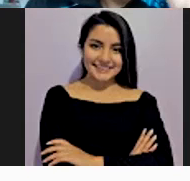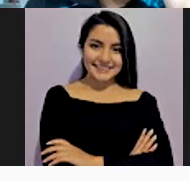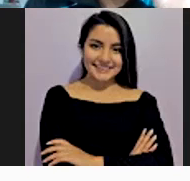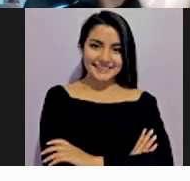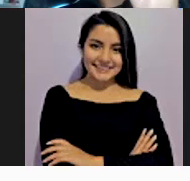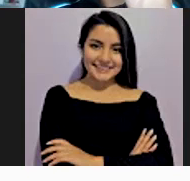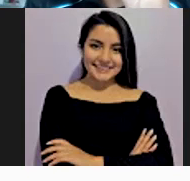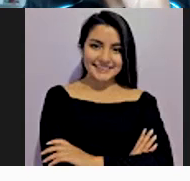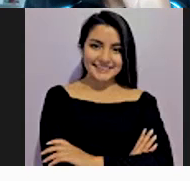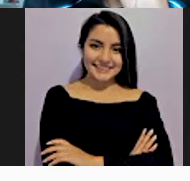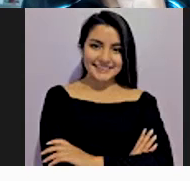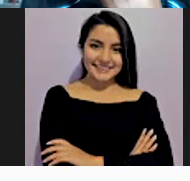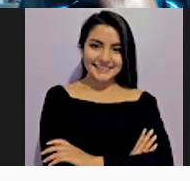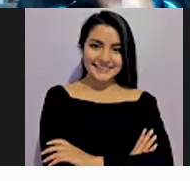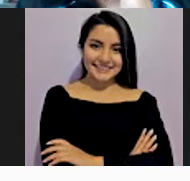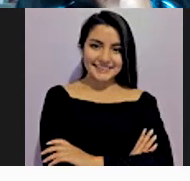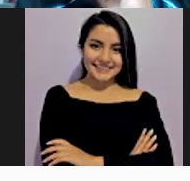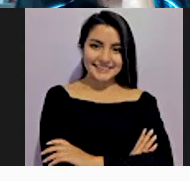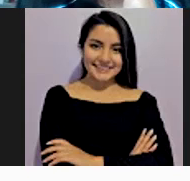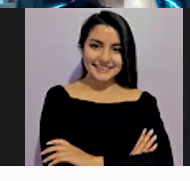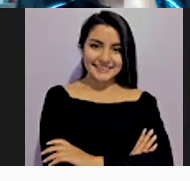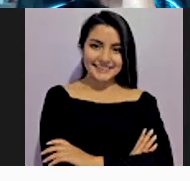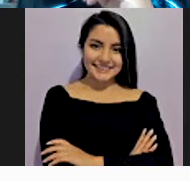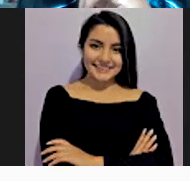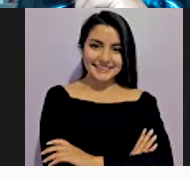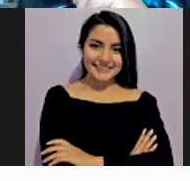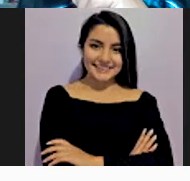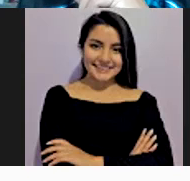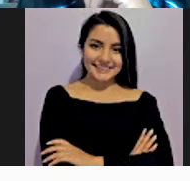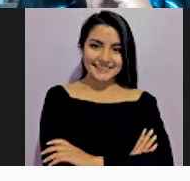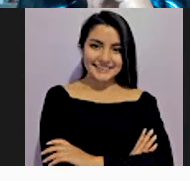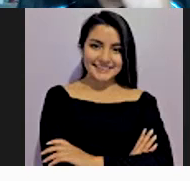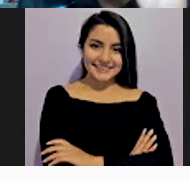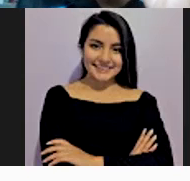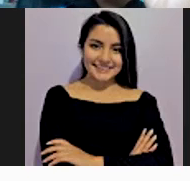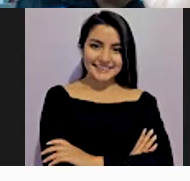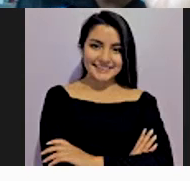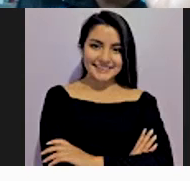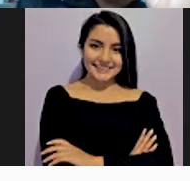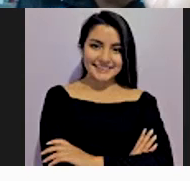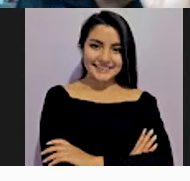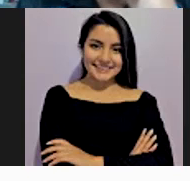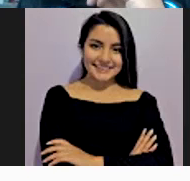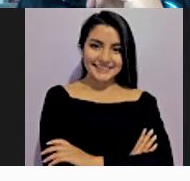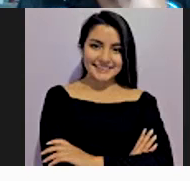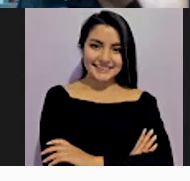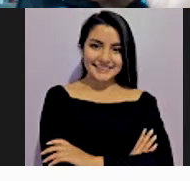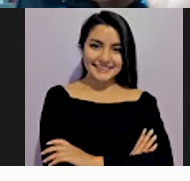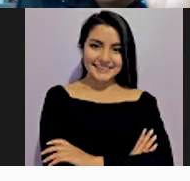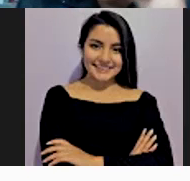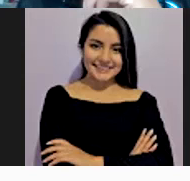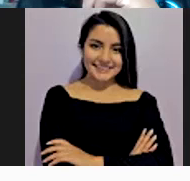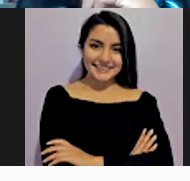no? Así de sencillo. Bueno, entonces, ¿qué pasa aquí? Al poner variado, ¿qué implica? Igualmente, o sea, vamos a ver, nos